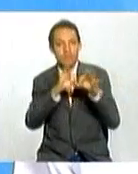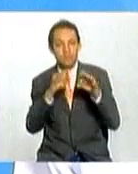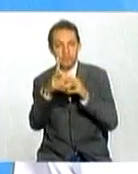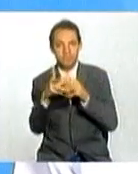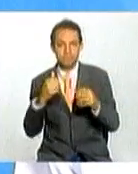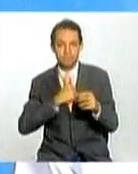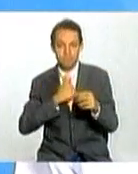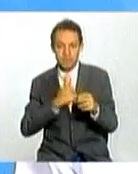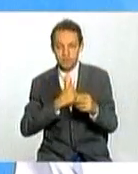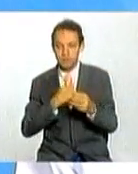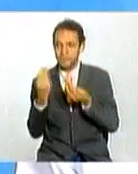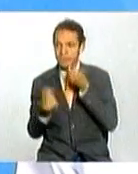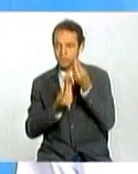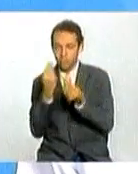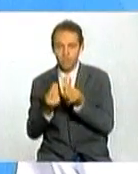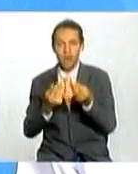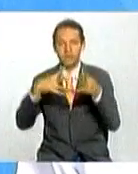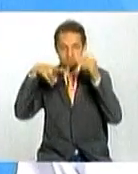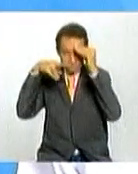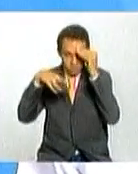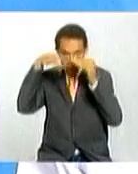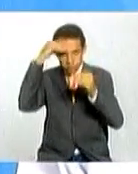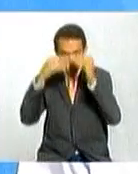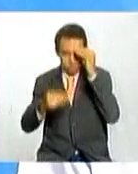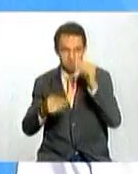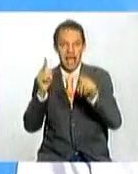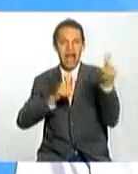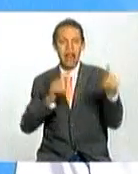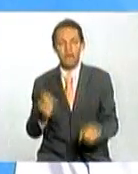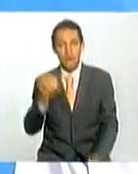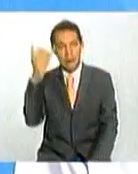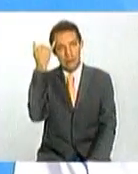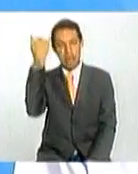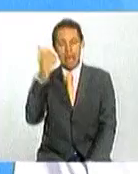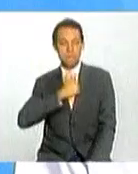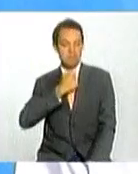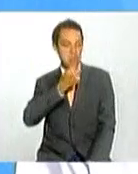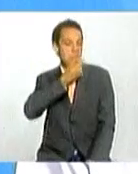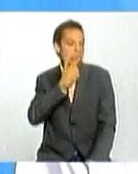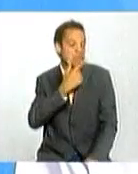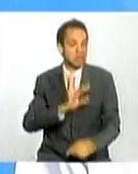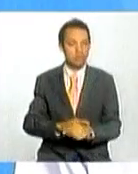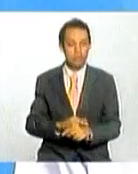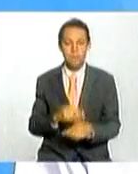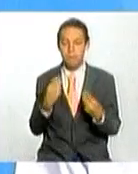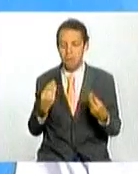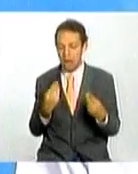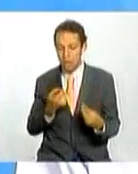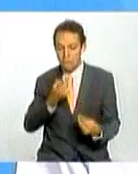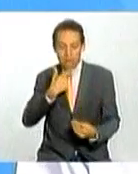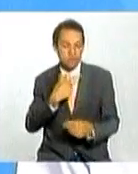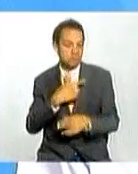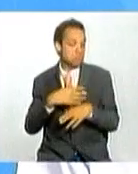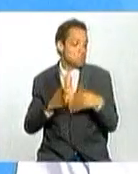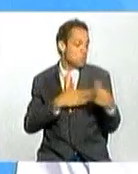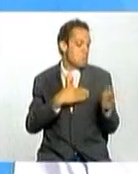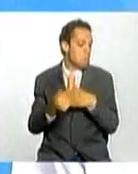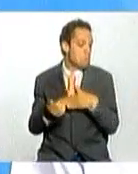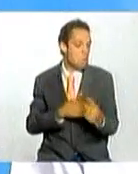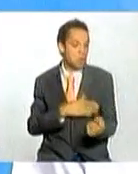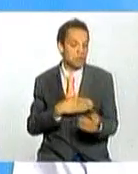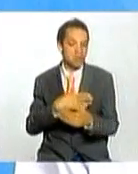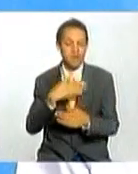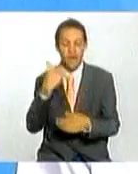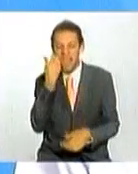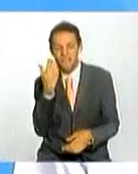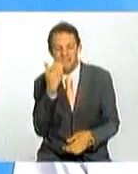para uno saber realmente qué tiene el paciente. Muchos de ustedes se automedican, pero ni siquiera saben para qué enfermedad y lo que es peor, ni siquiera saben para qué